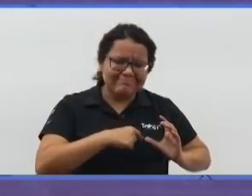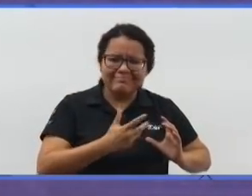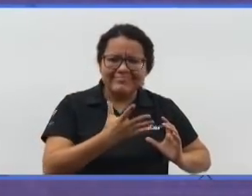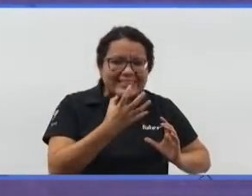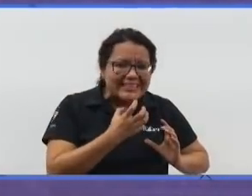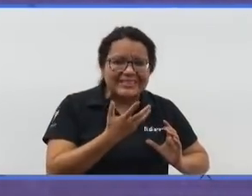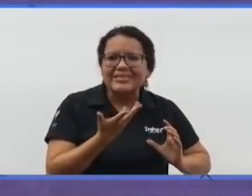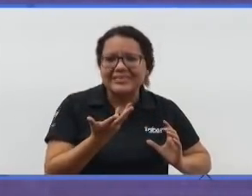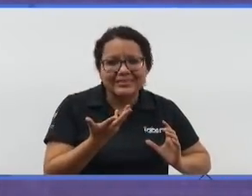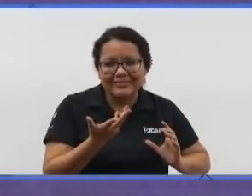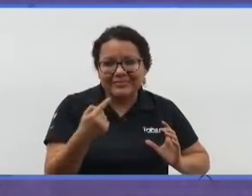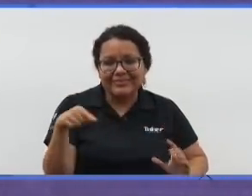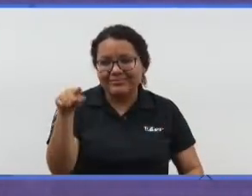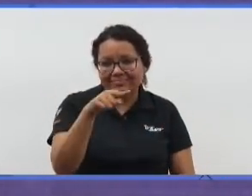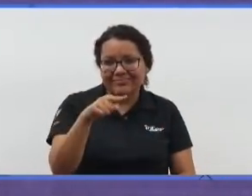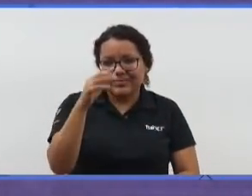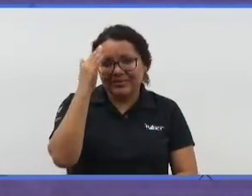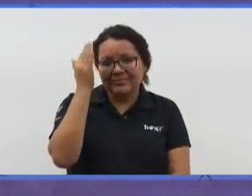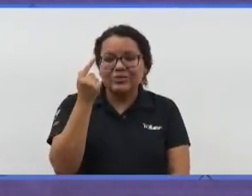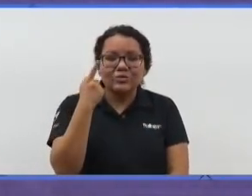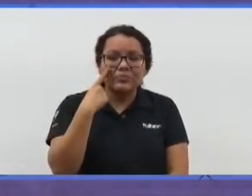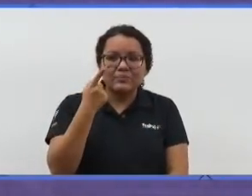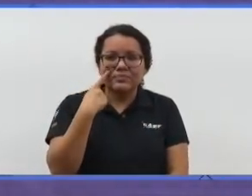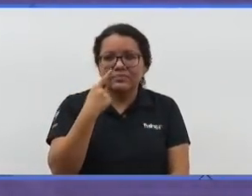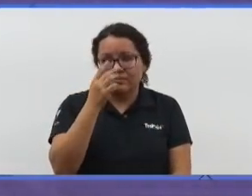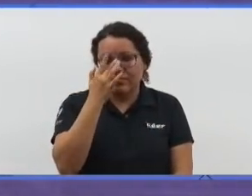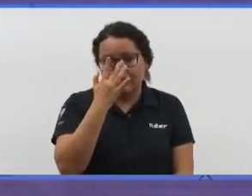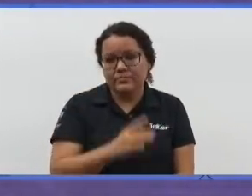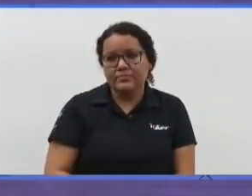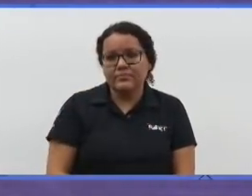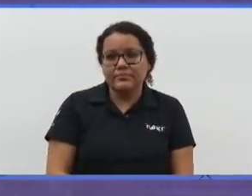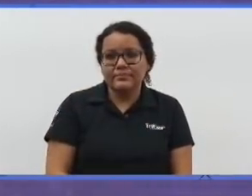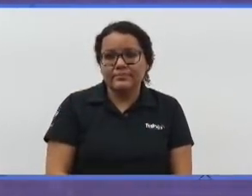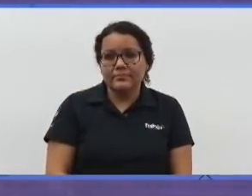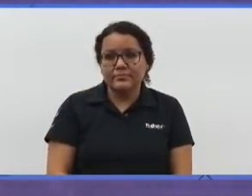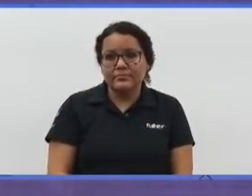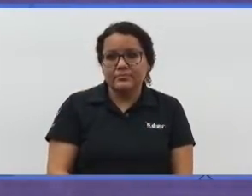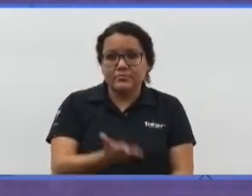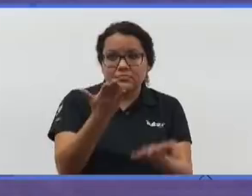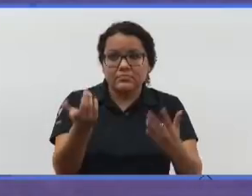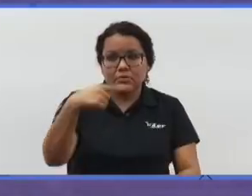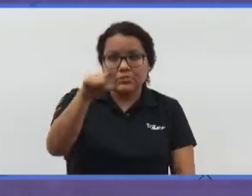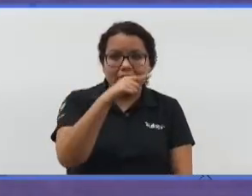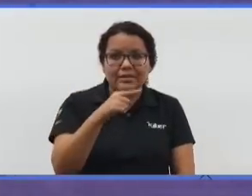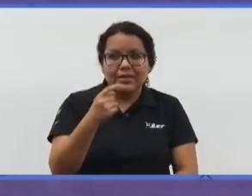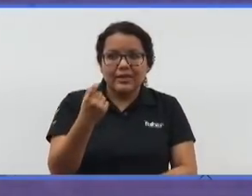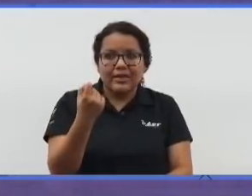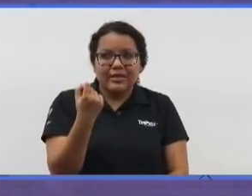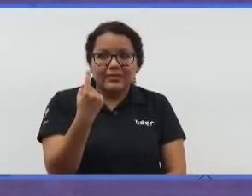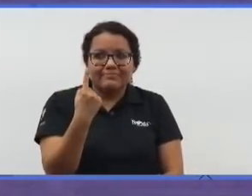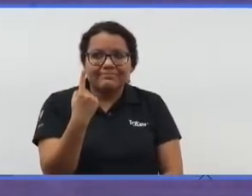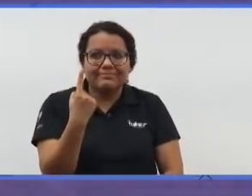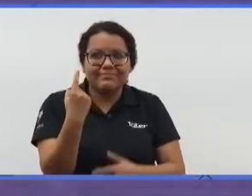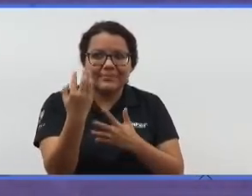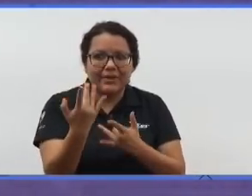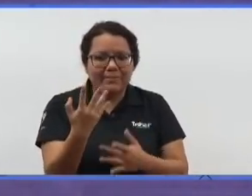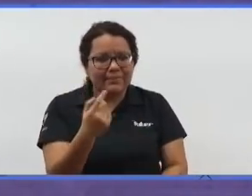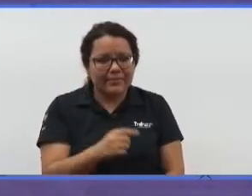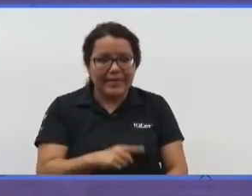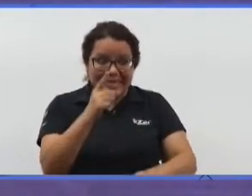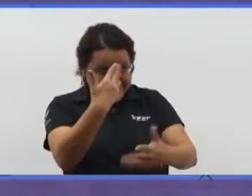dónde iría si estás esperando que le digan al momento tenés vamos a revolcar nos